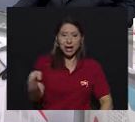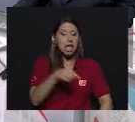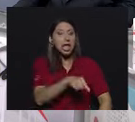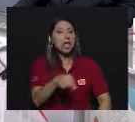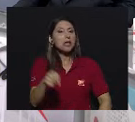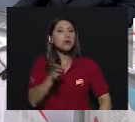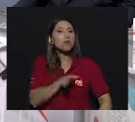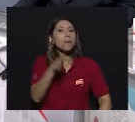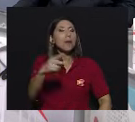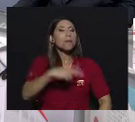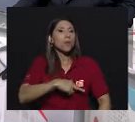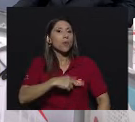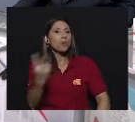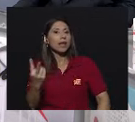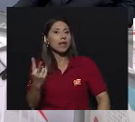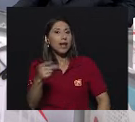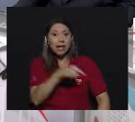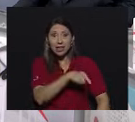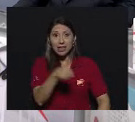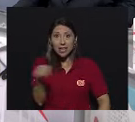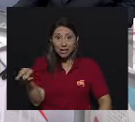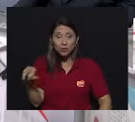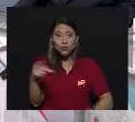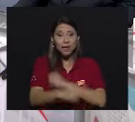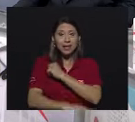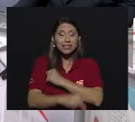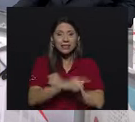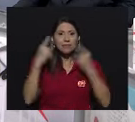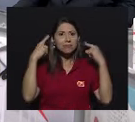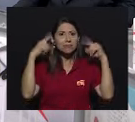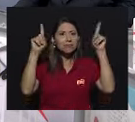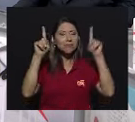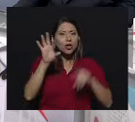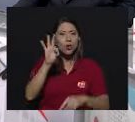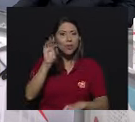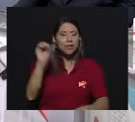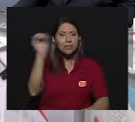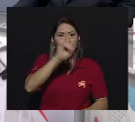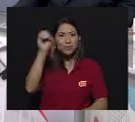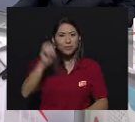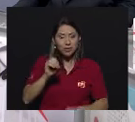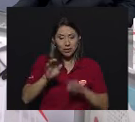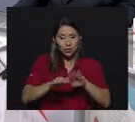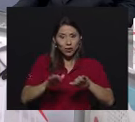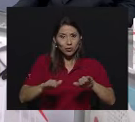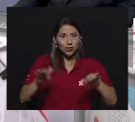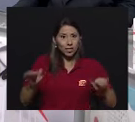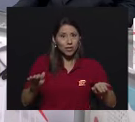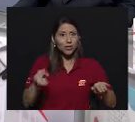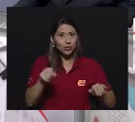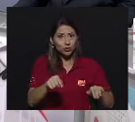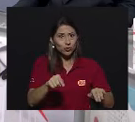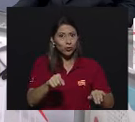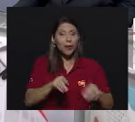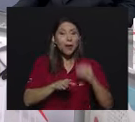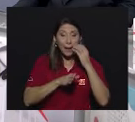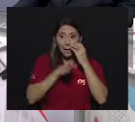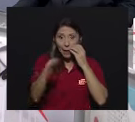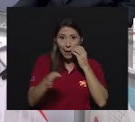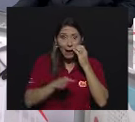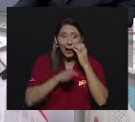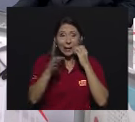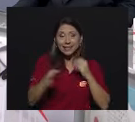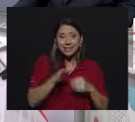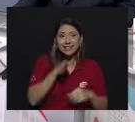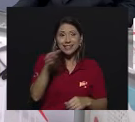que se hace de forma voluntaria, y han logrado en muchos de estos países que el 90% de los niños en este tramo de edad